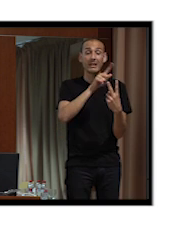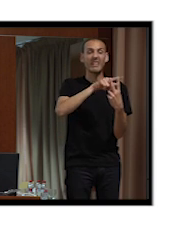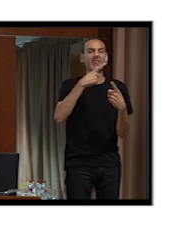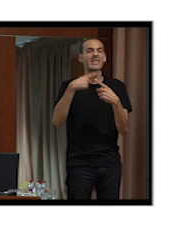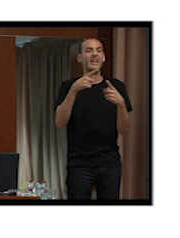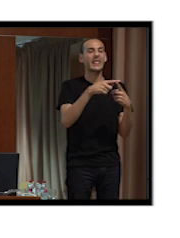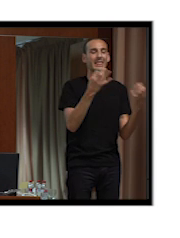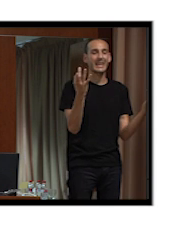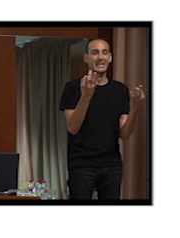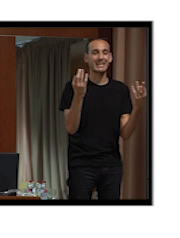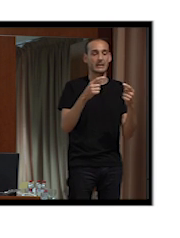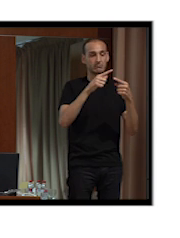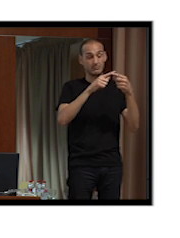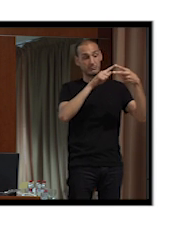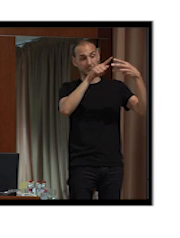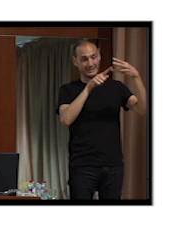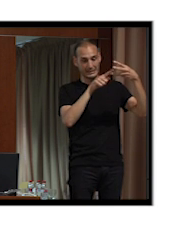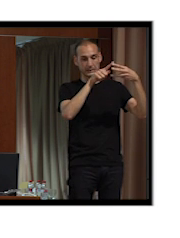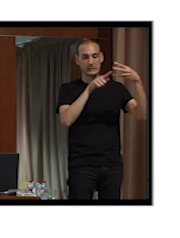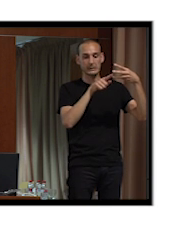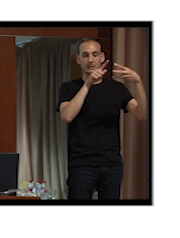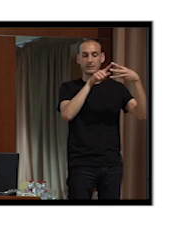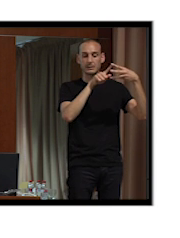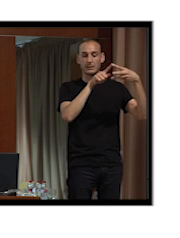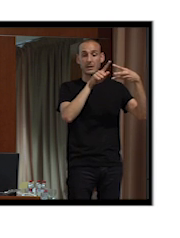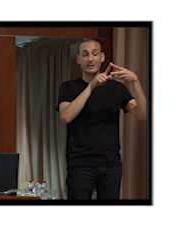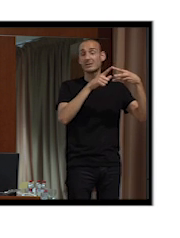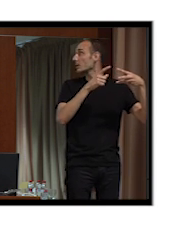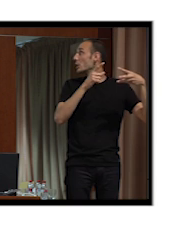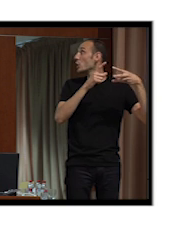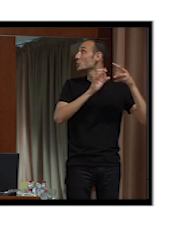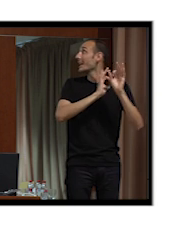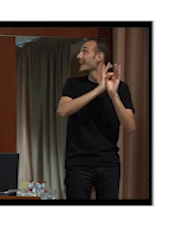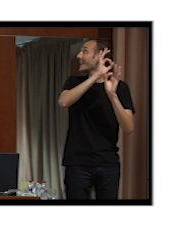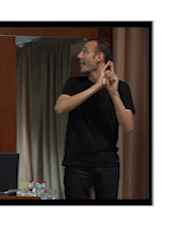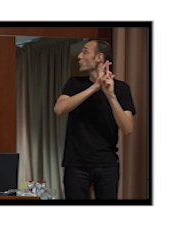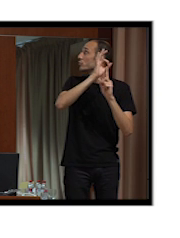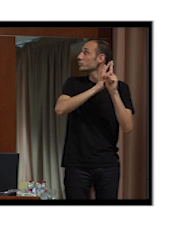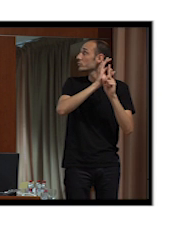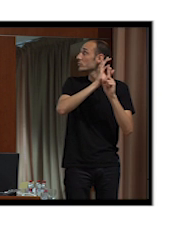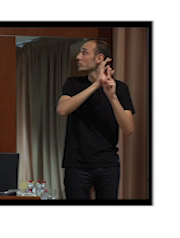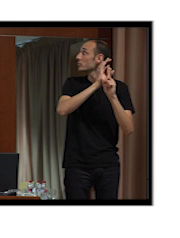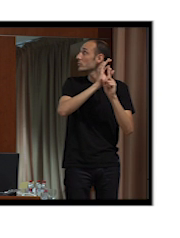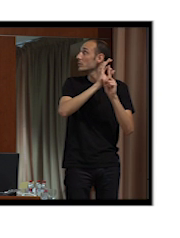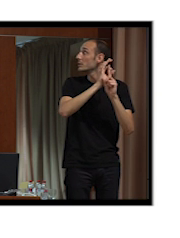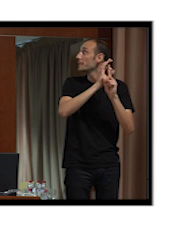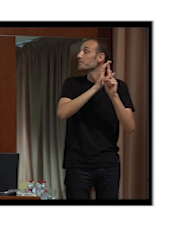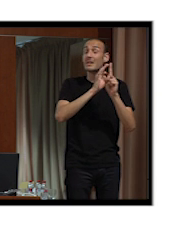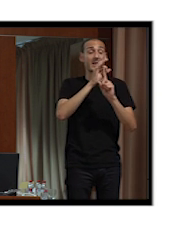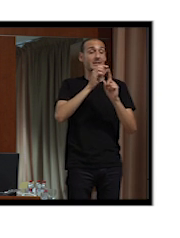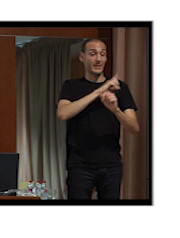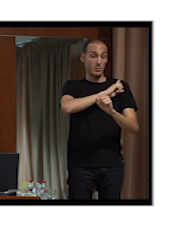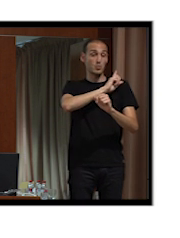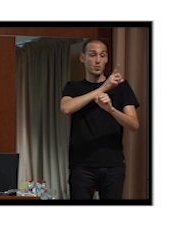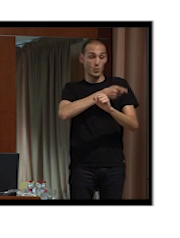en base a 3 variables. Por un lado, los hallazgos que tenemos en el electroencefalograma, el nivel de tono muscular, que los humanos sí que lo perdemos, y